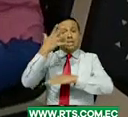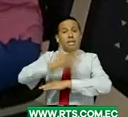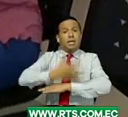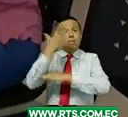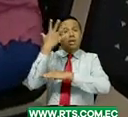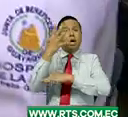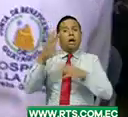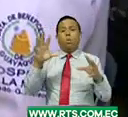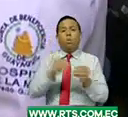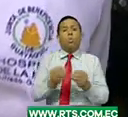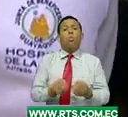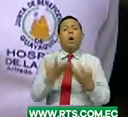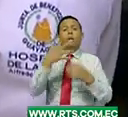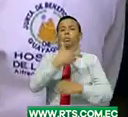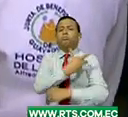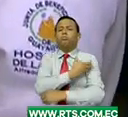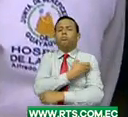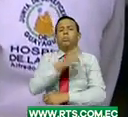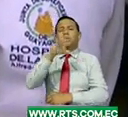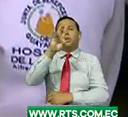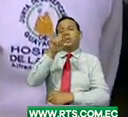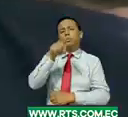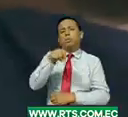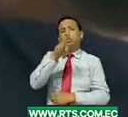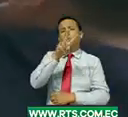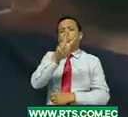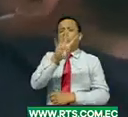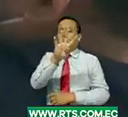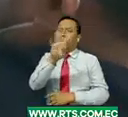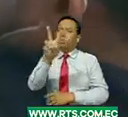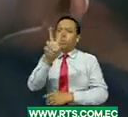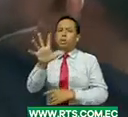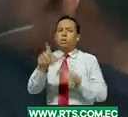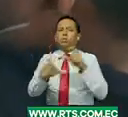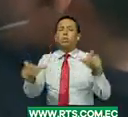7.422 personas de la tercera edad, informó Carlos Julio Gurú.